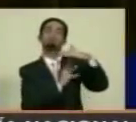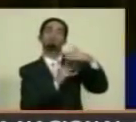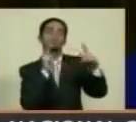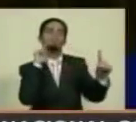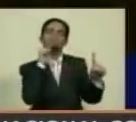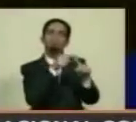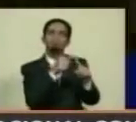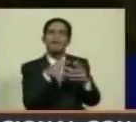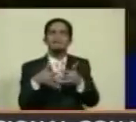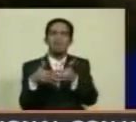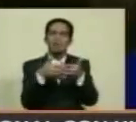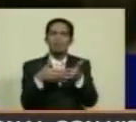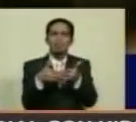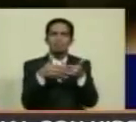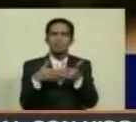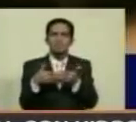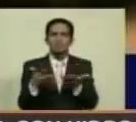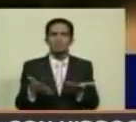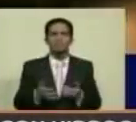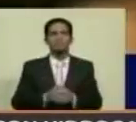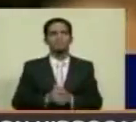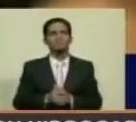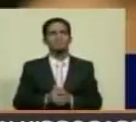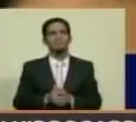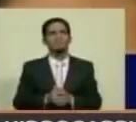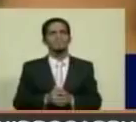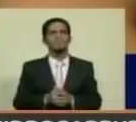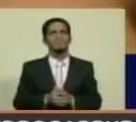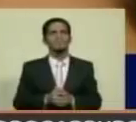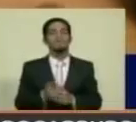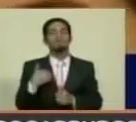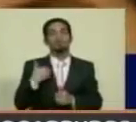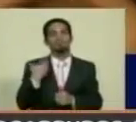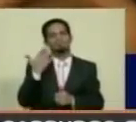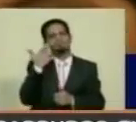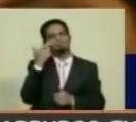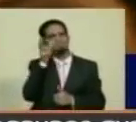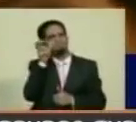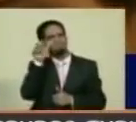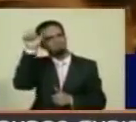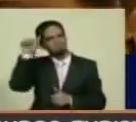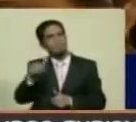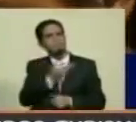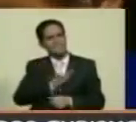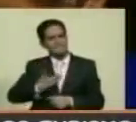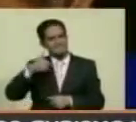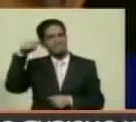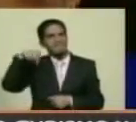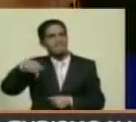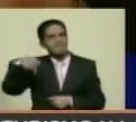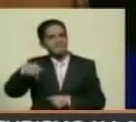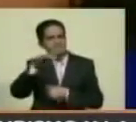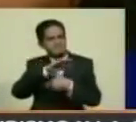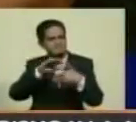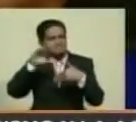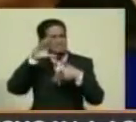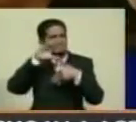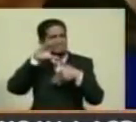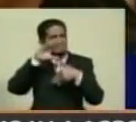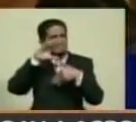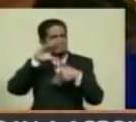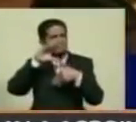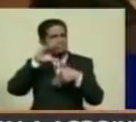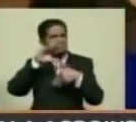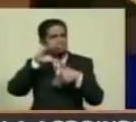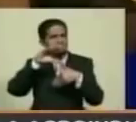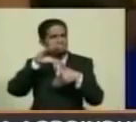Con estupor escuché a un presidente de este continente, con estupor,